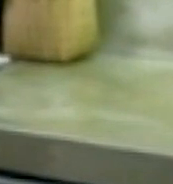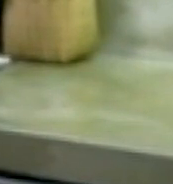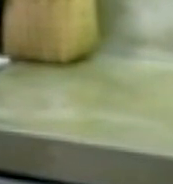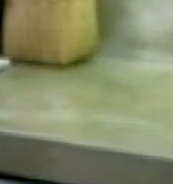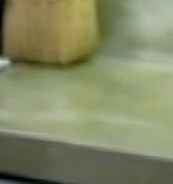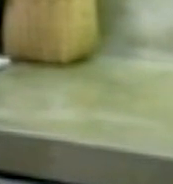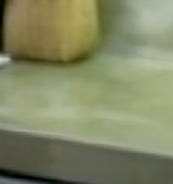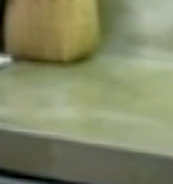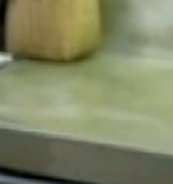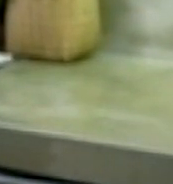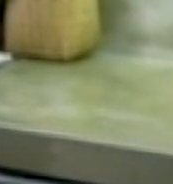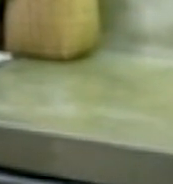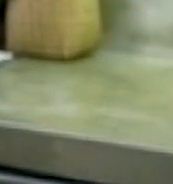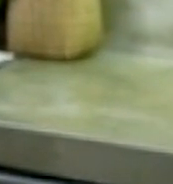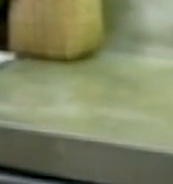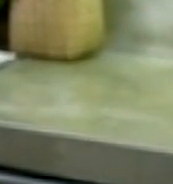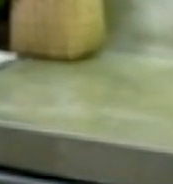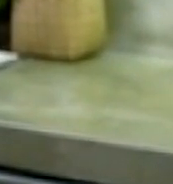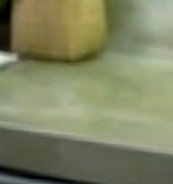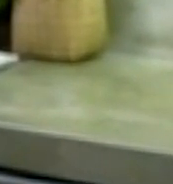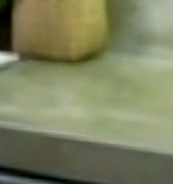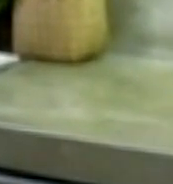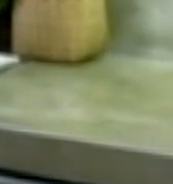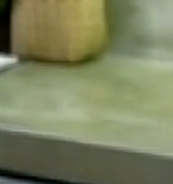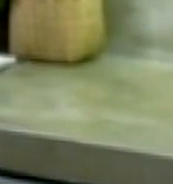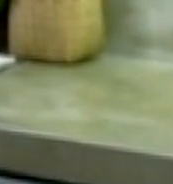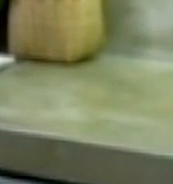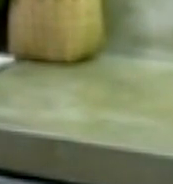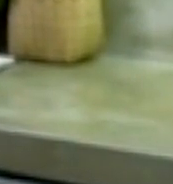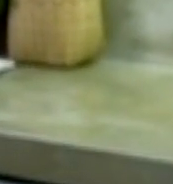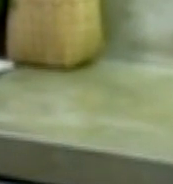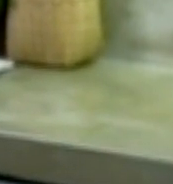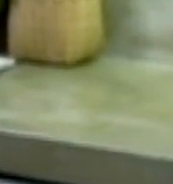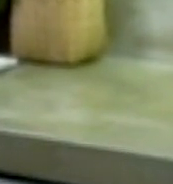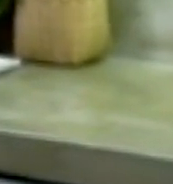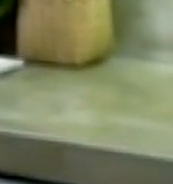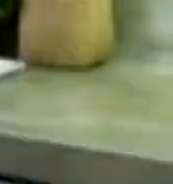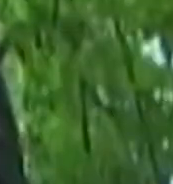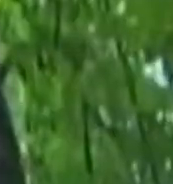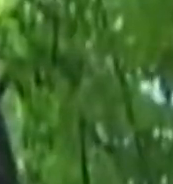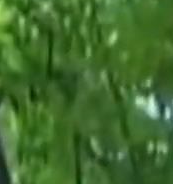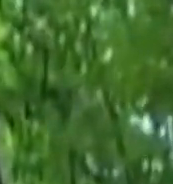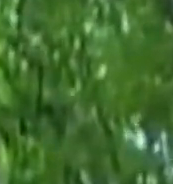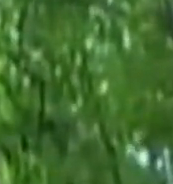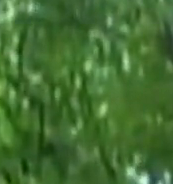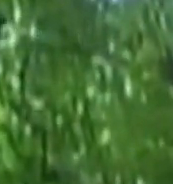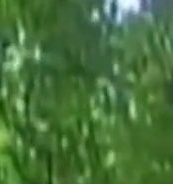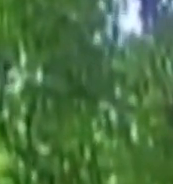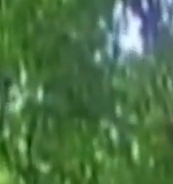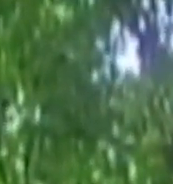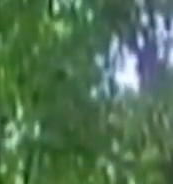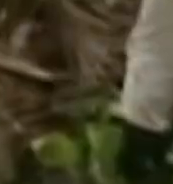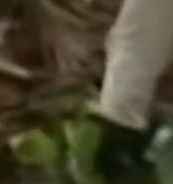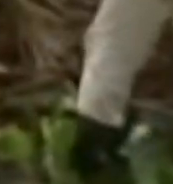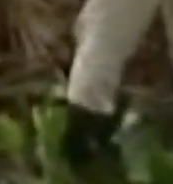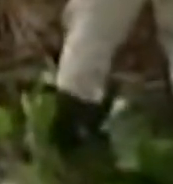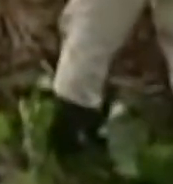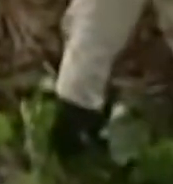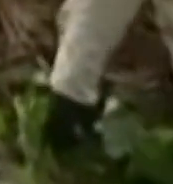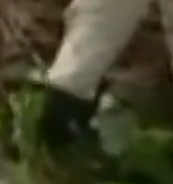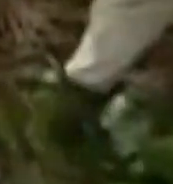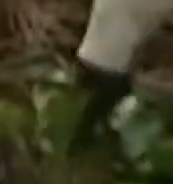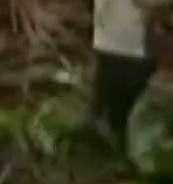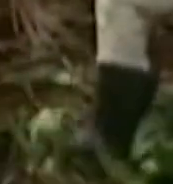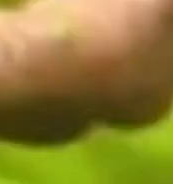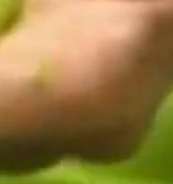¿Saben qué es eso? Chipichi. Es un utensilio de cocina del Amazonas. Los bosques están siendo